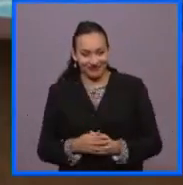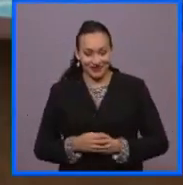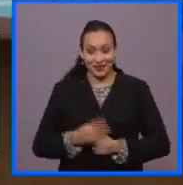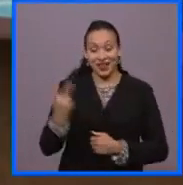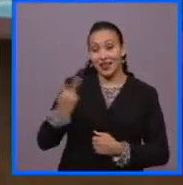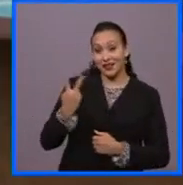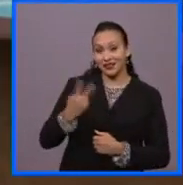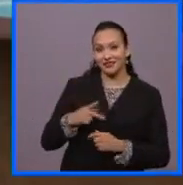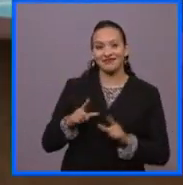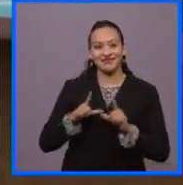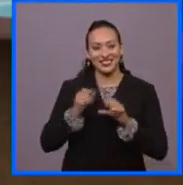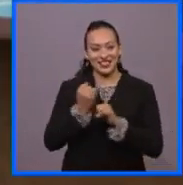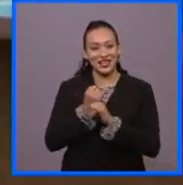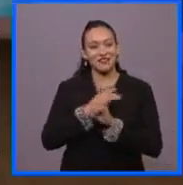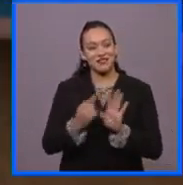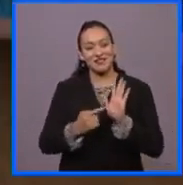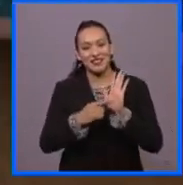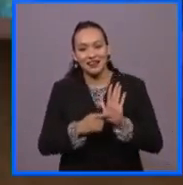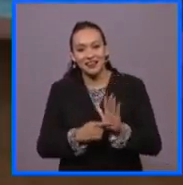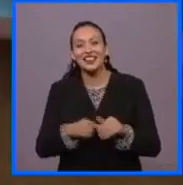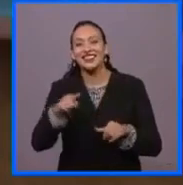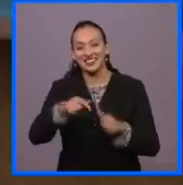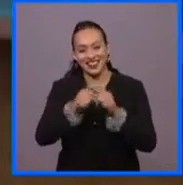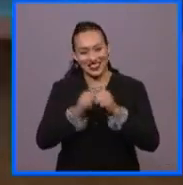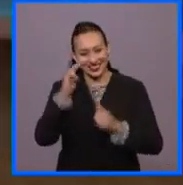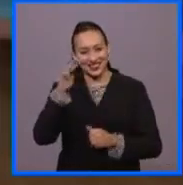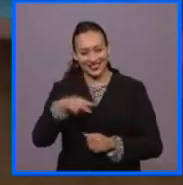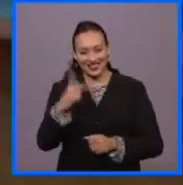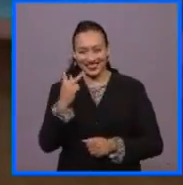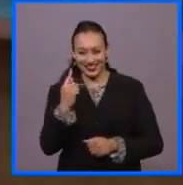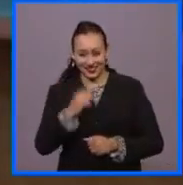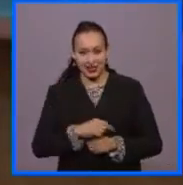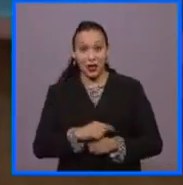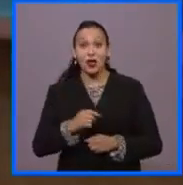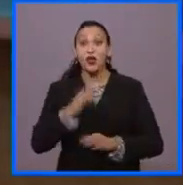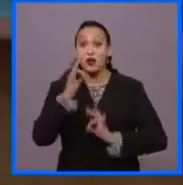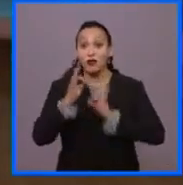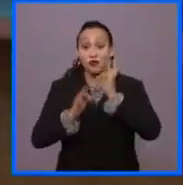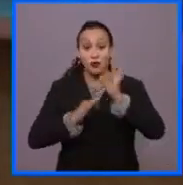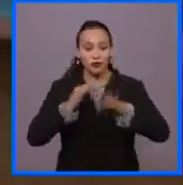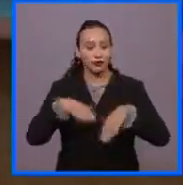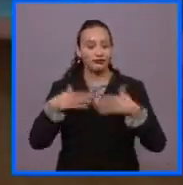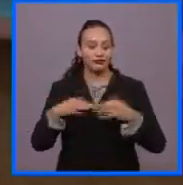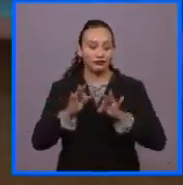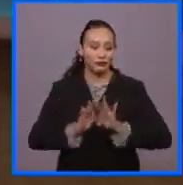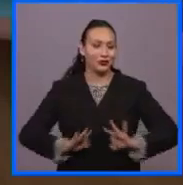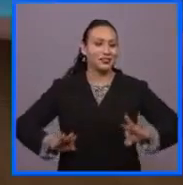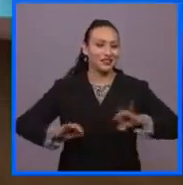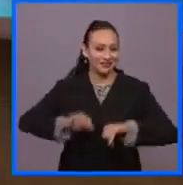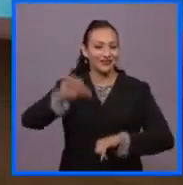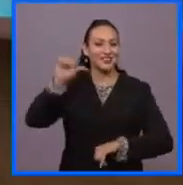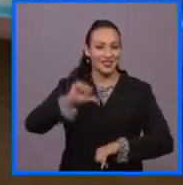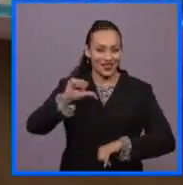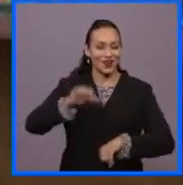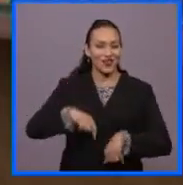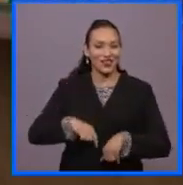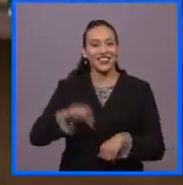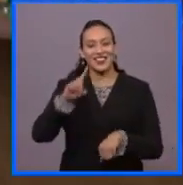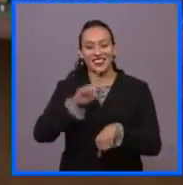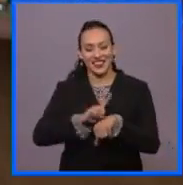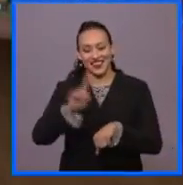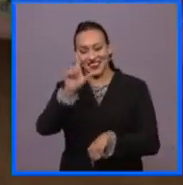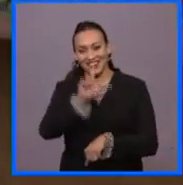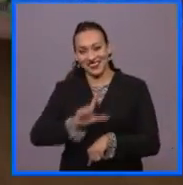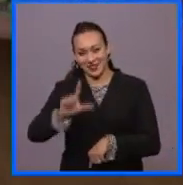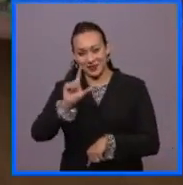lengua de señas mexicana, lo invitamos a quedarse con nosotros. Le tenemos la información más destacada hasta el momento de